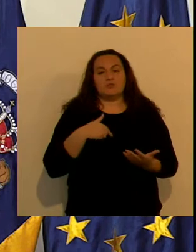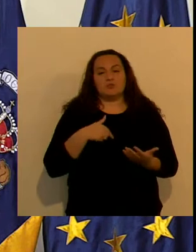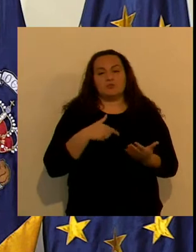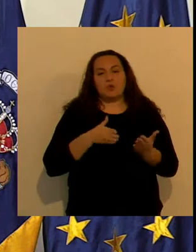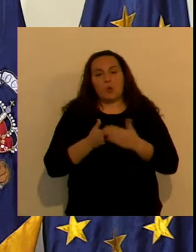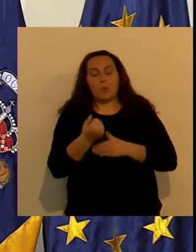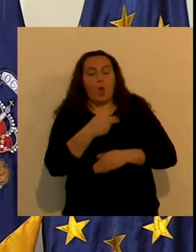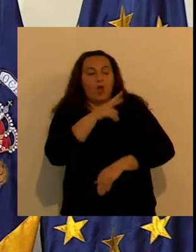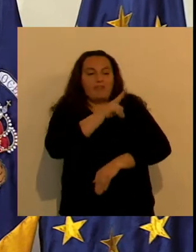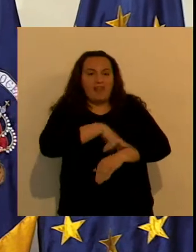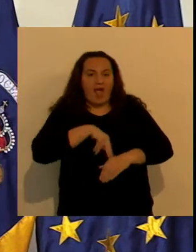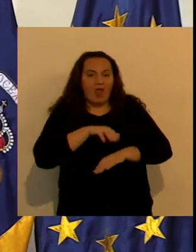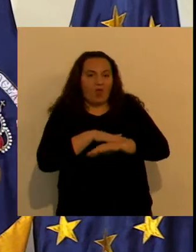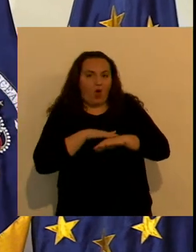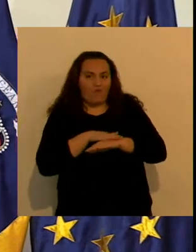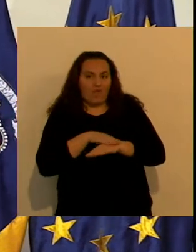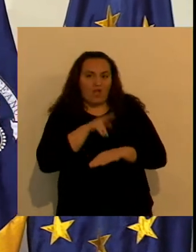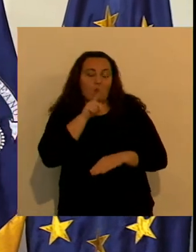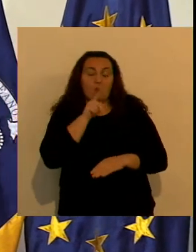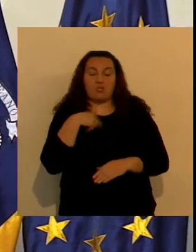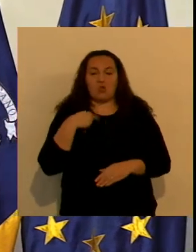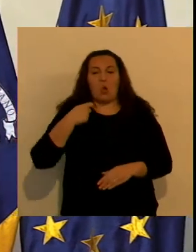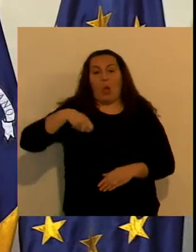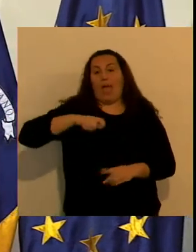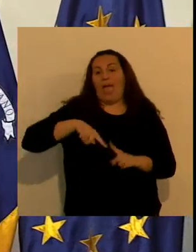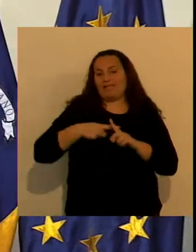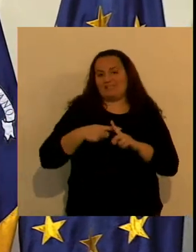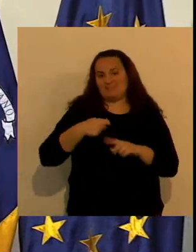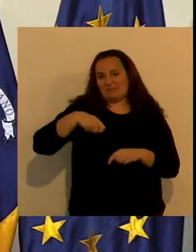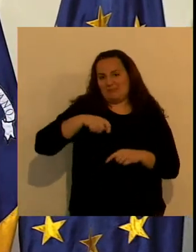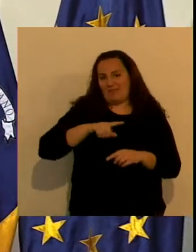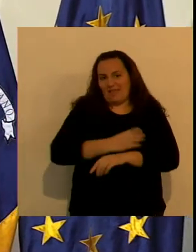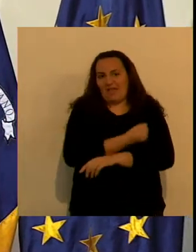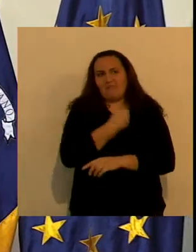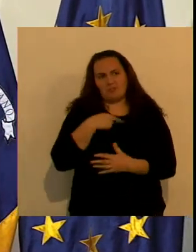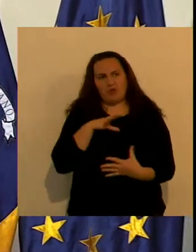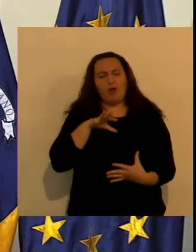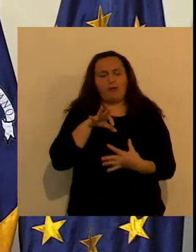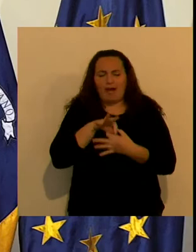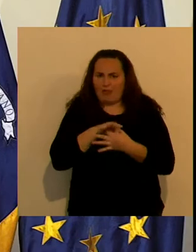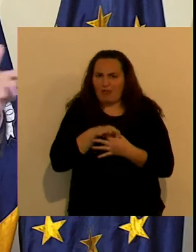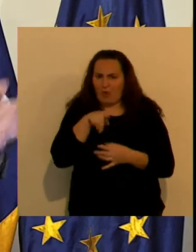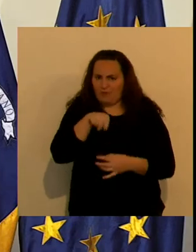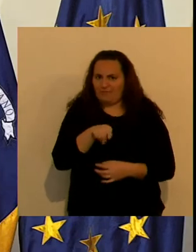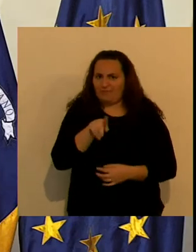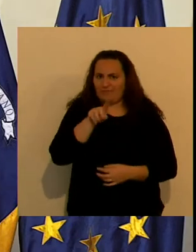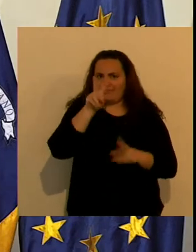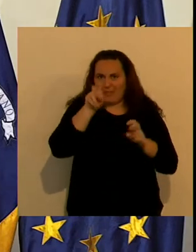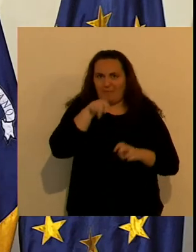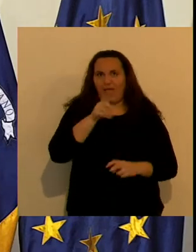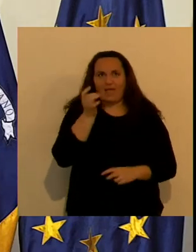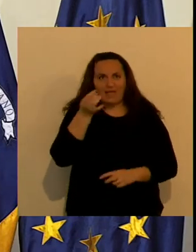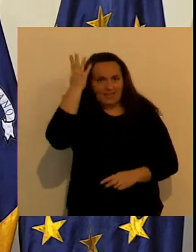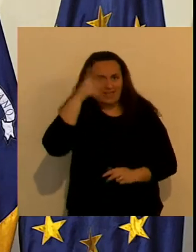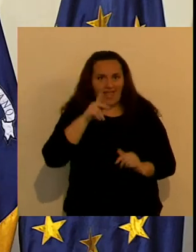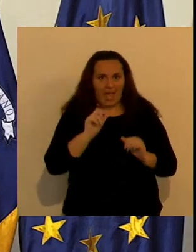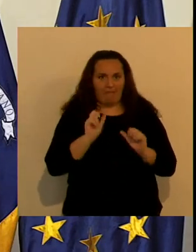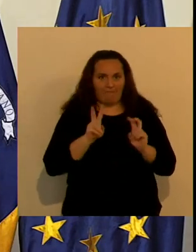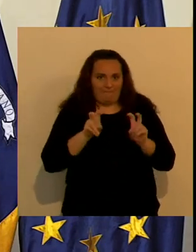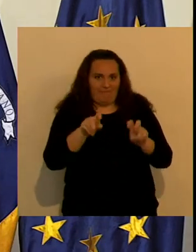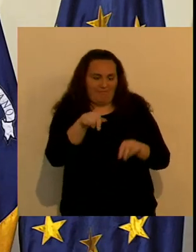del Gobierno, sino como expresidente del Cabildo, que algo tuvo que ver en la idea, ¿no?, inicial.